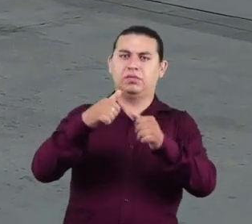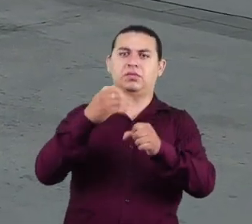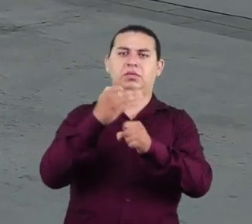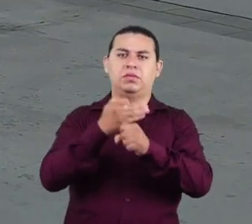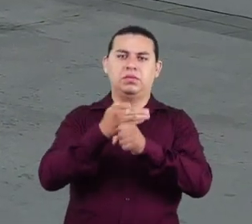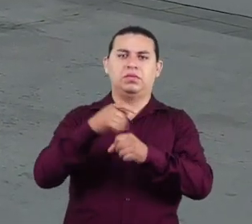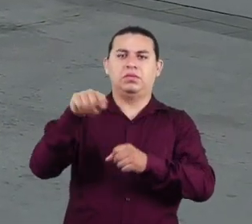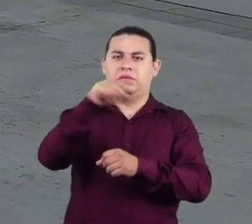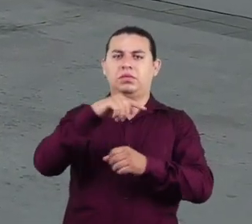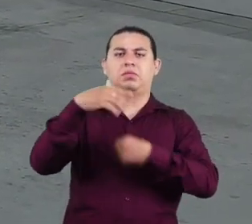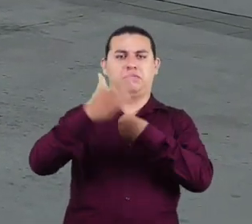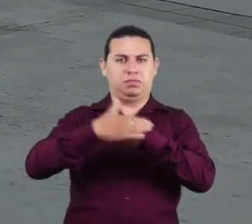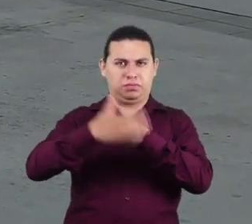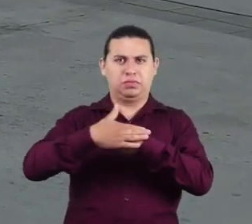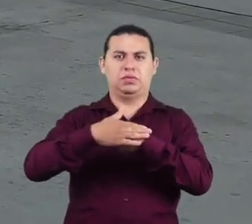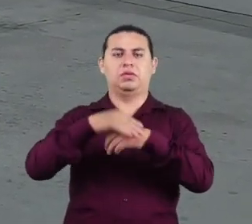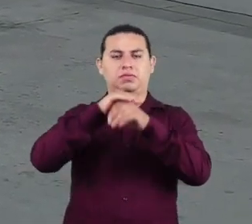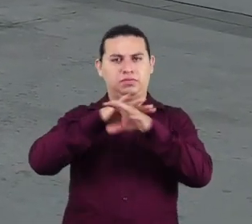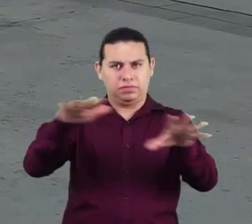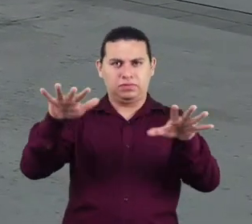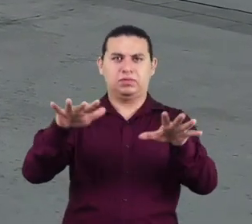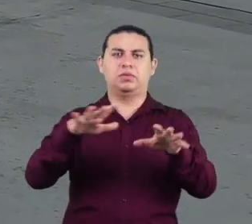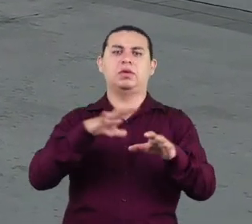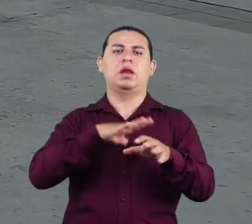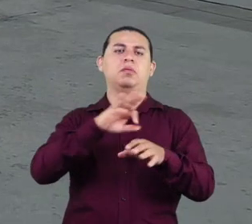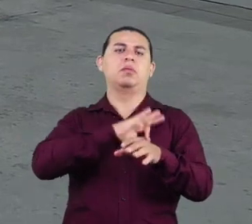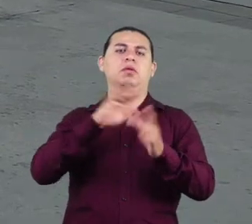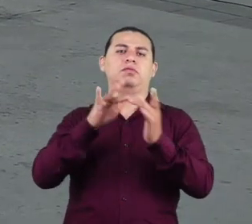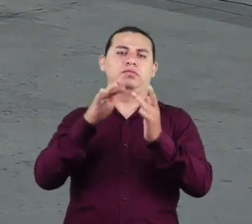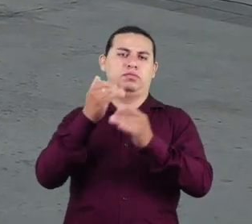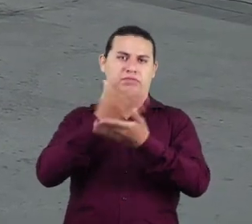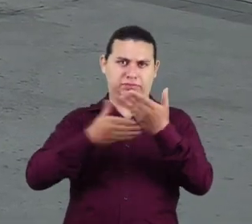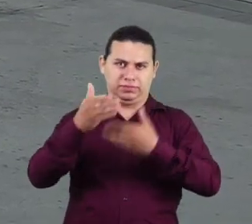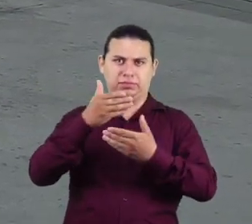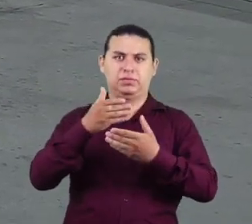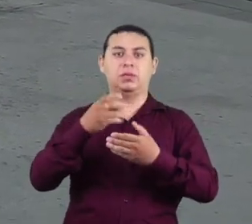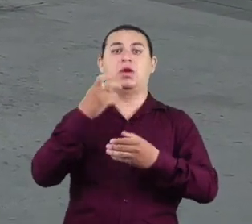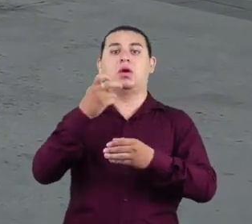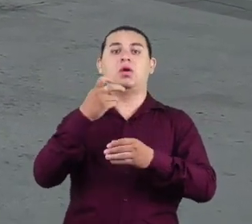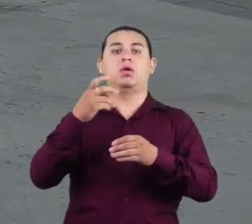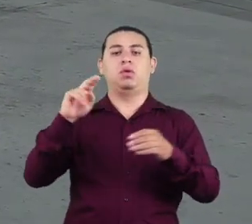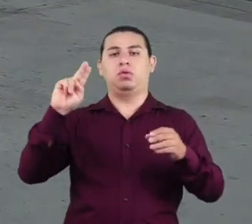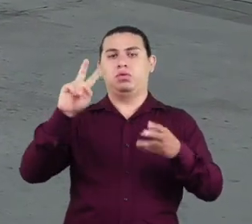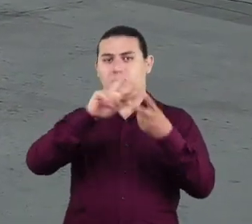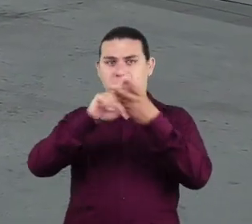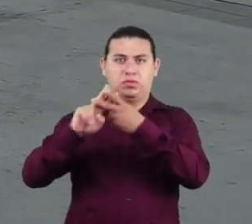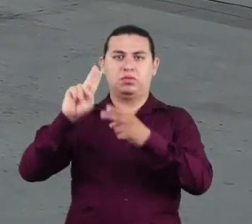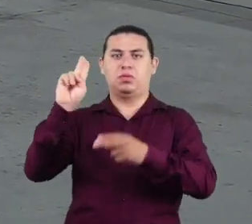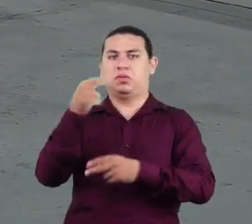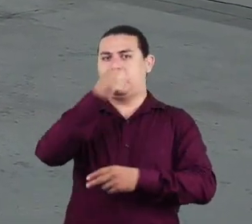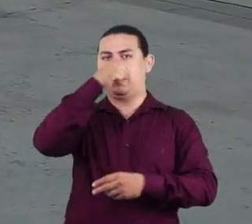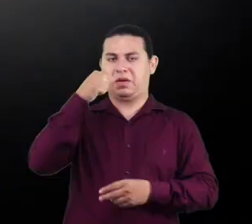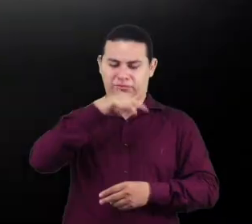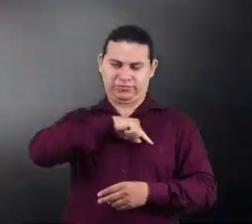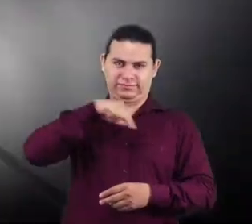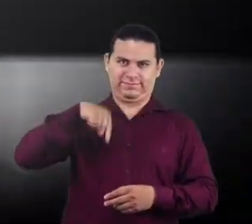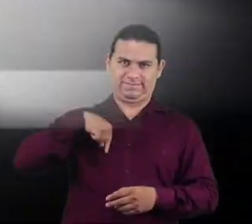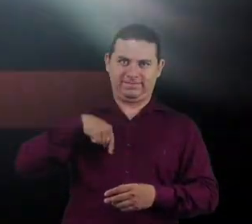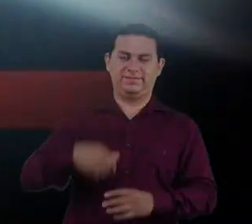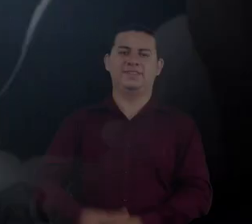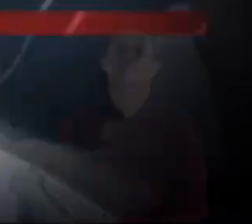por acompañarnos en esta emisión y nos vemos en la próxima. Soy Víctor Aldeir Sánchez Cernas y recuerden que todos somos guapos.